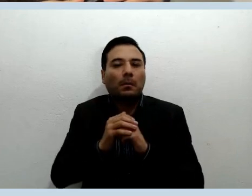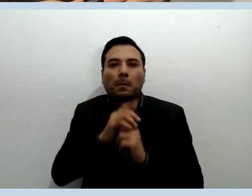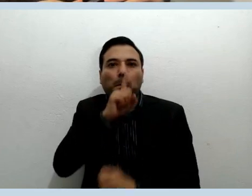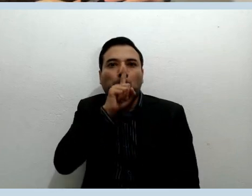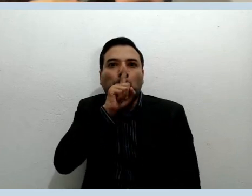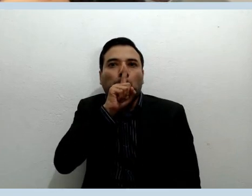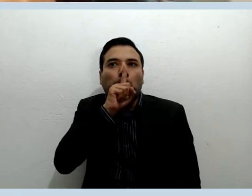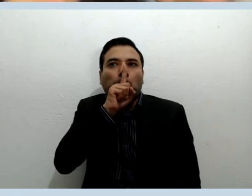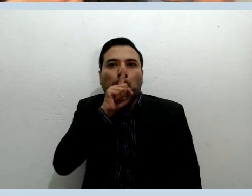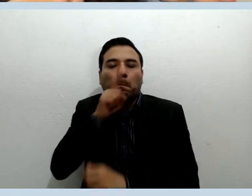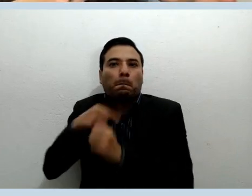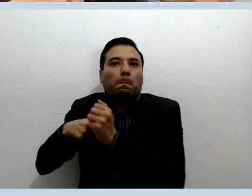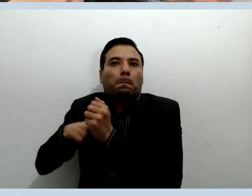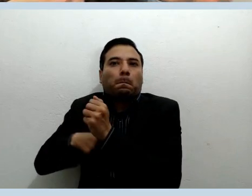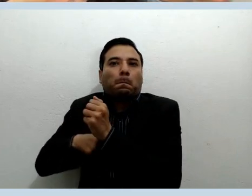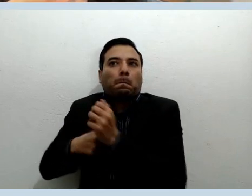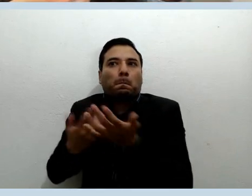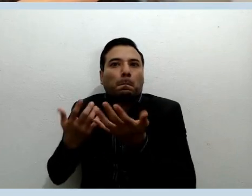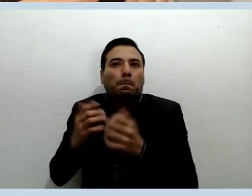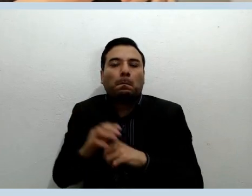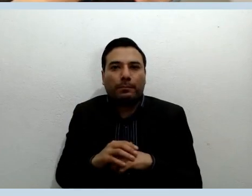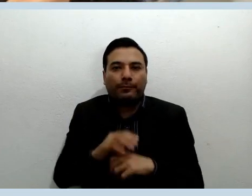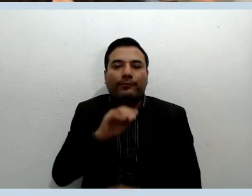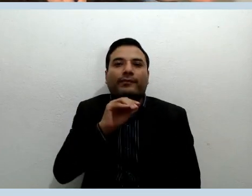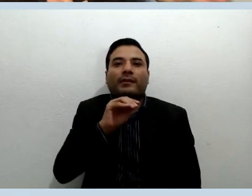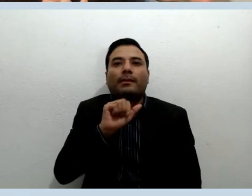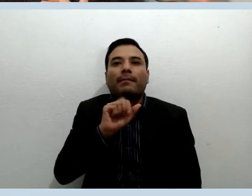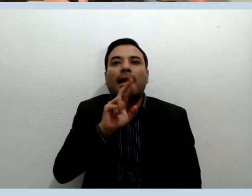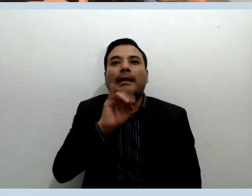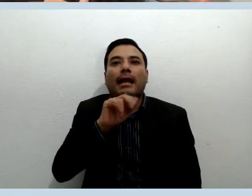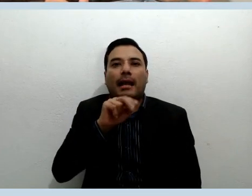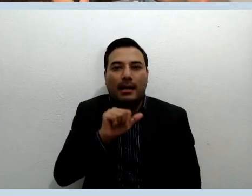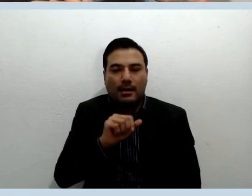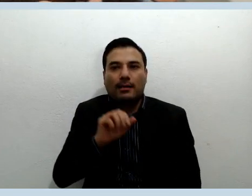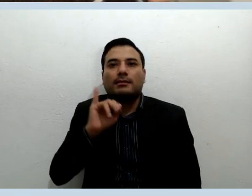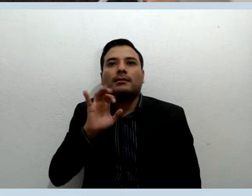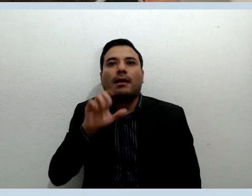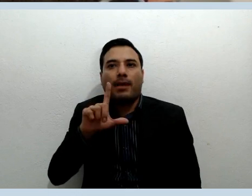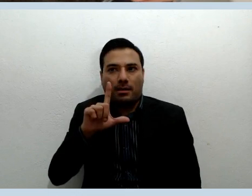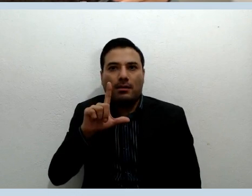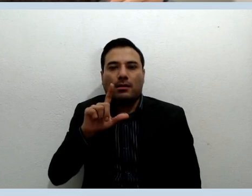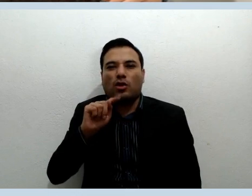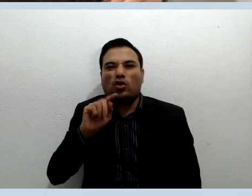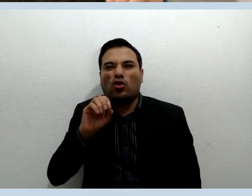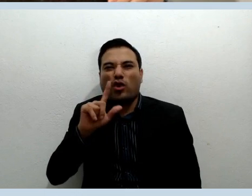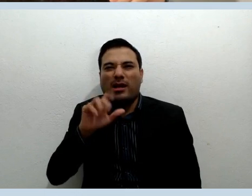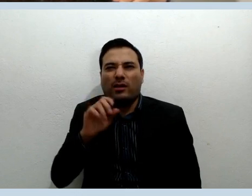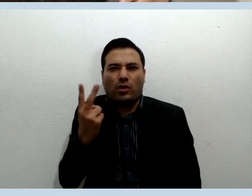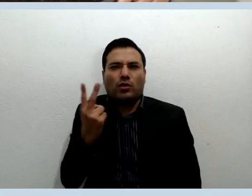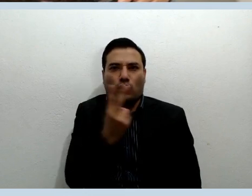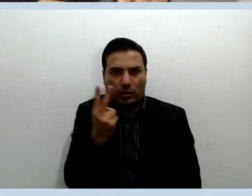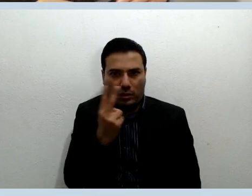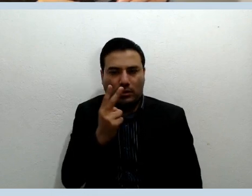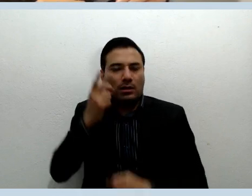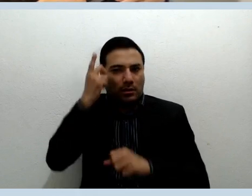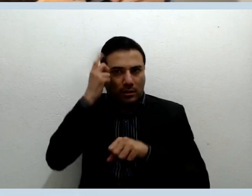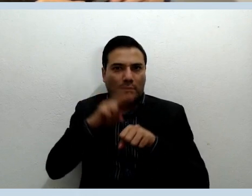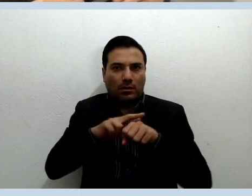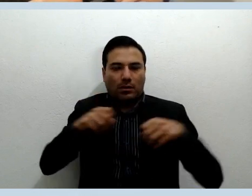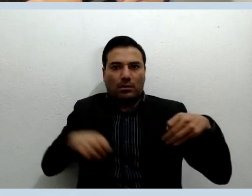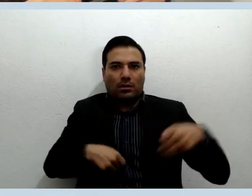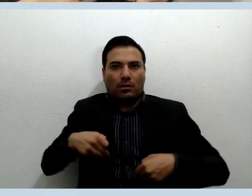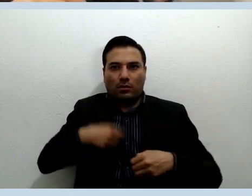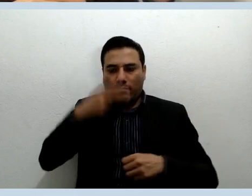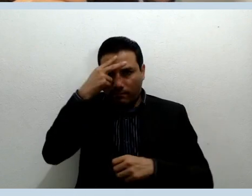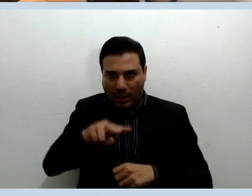este María e Isabel Toledo son directoras de teatro mexicanas e Y entonces